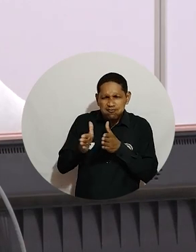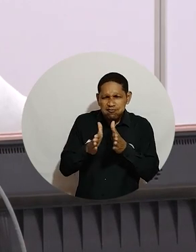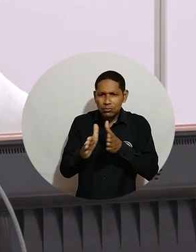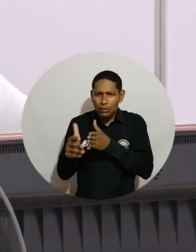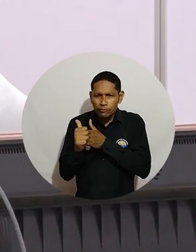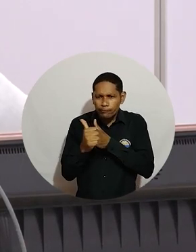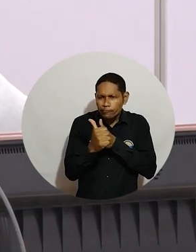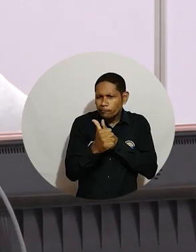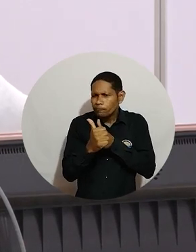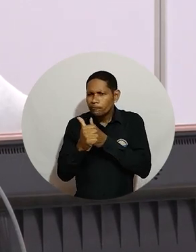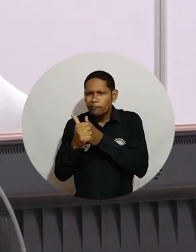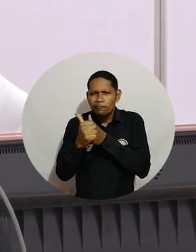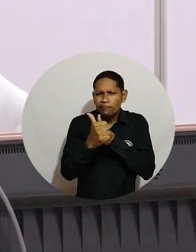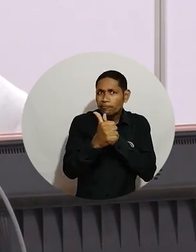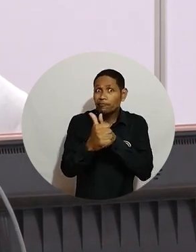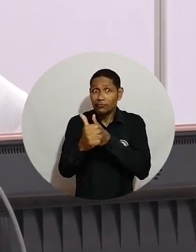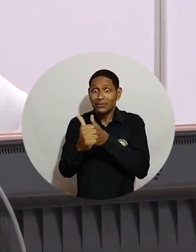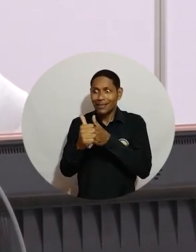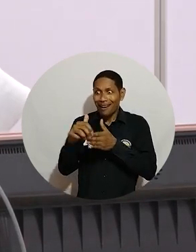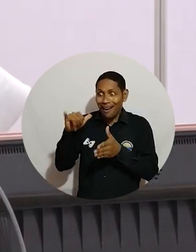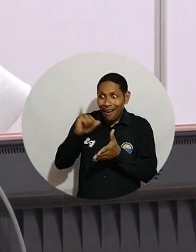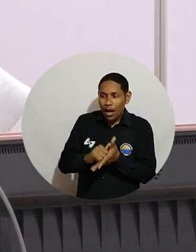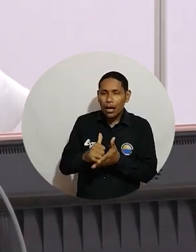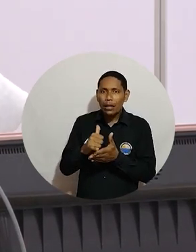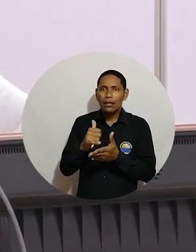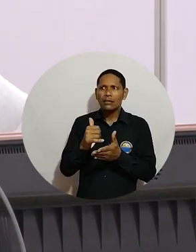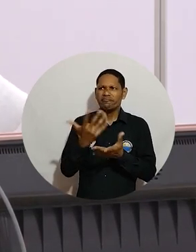una ruta y que necesita